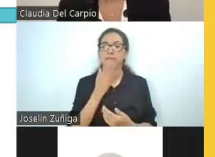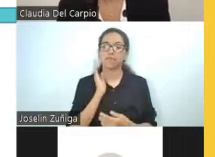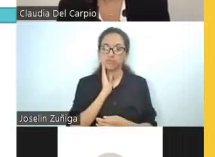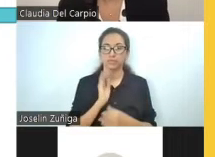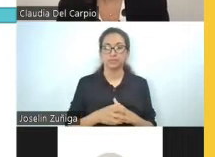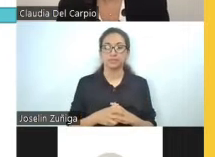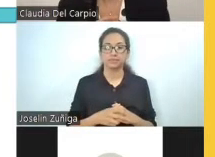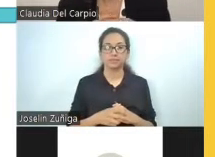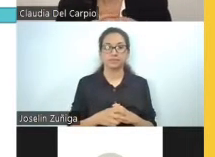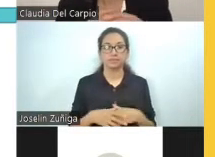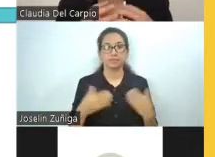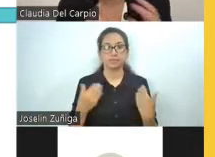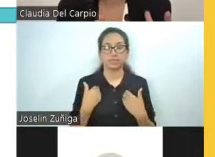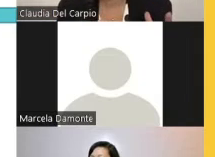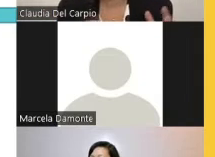tiene